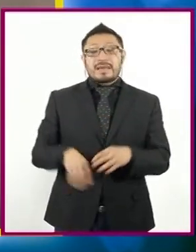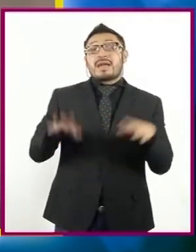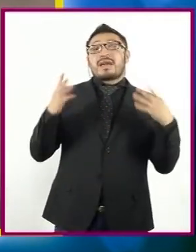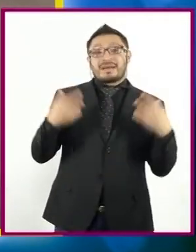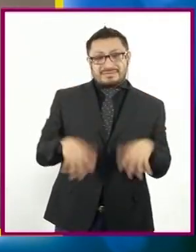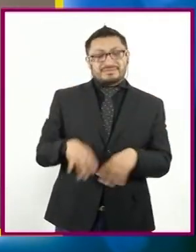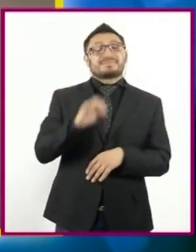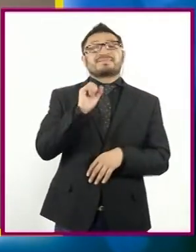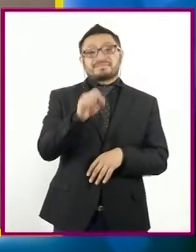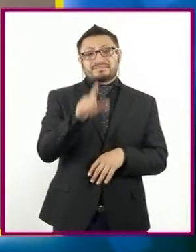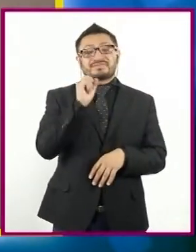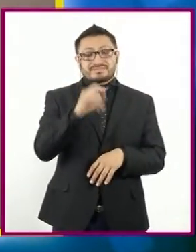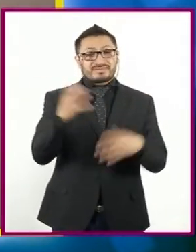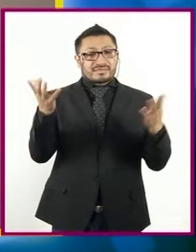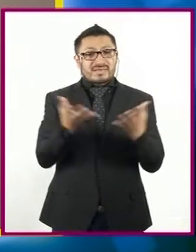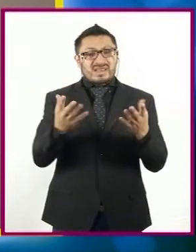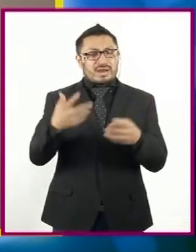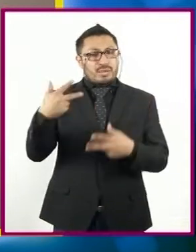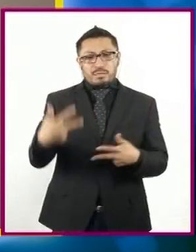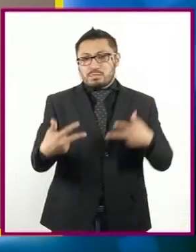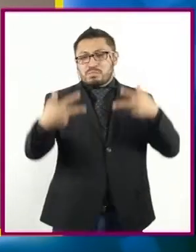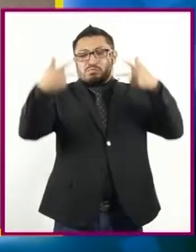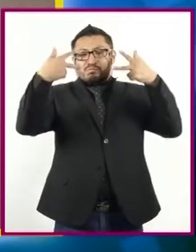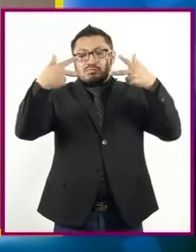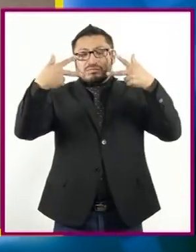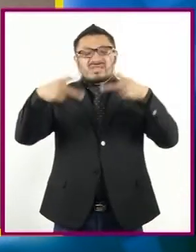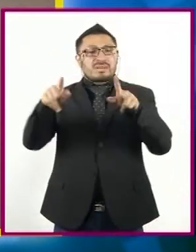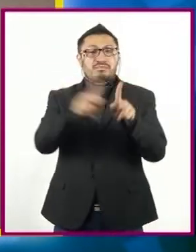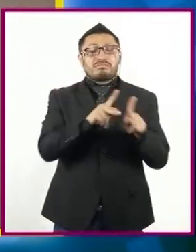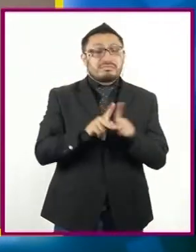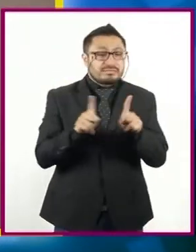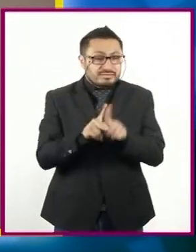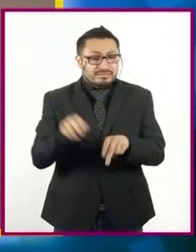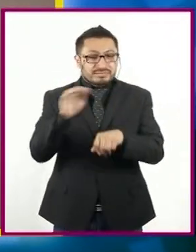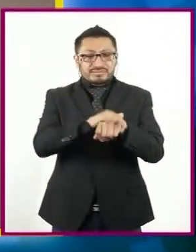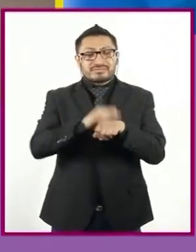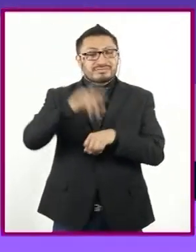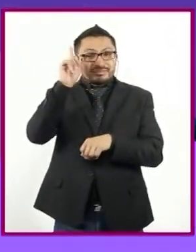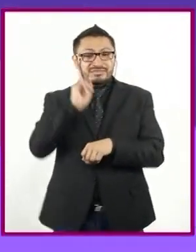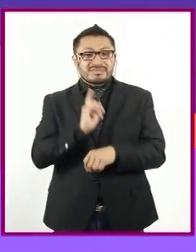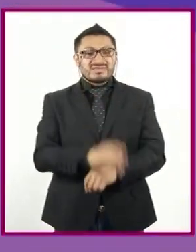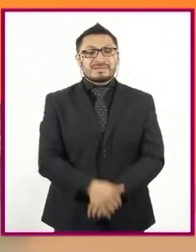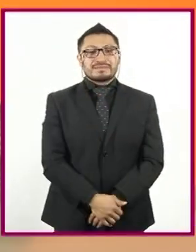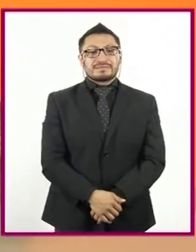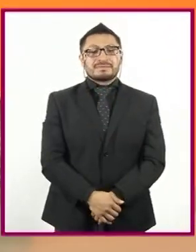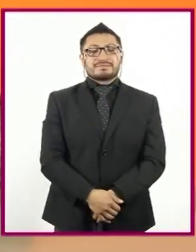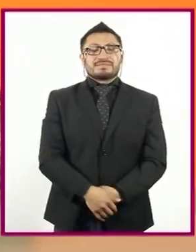Y constantemente hago videollamadas con mis primos y amigas.